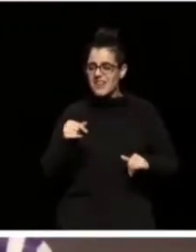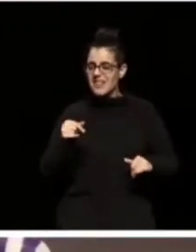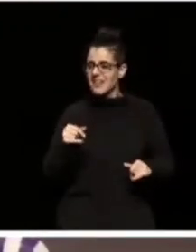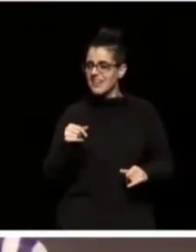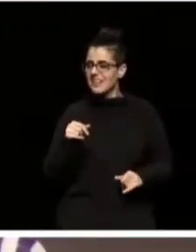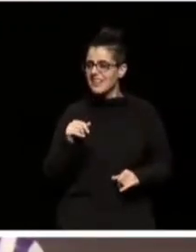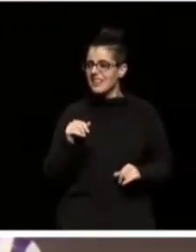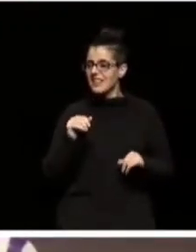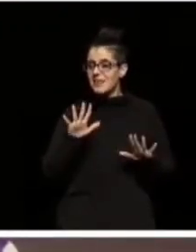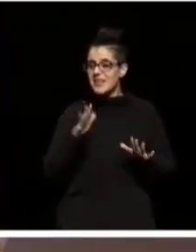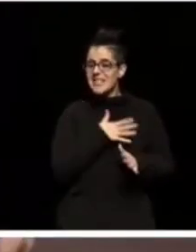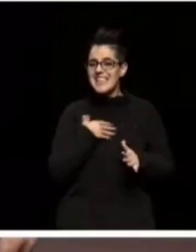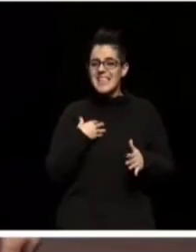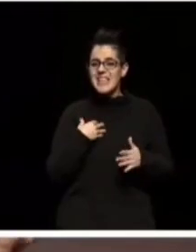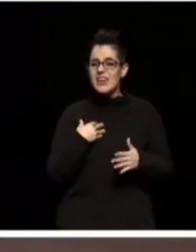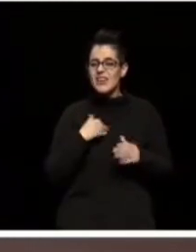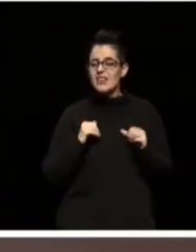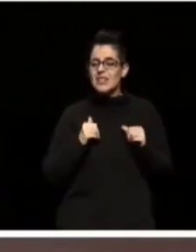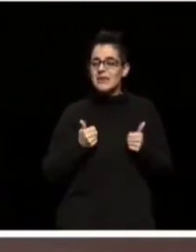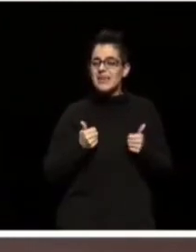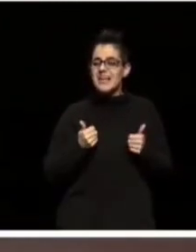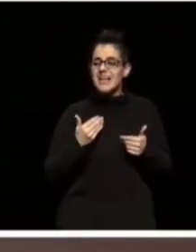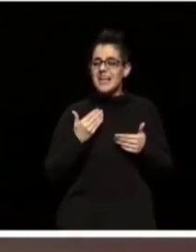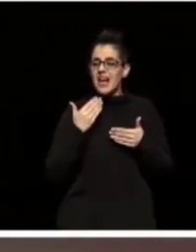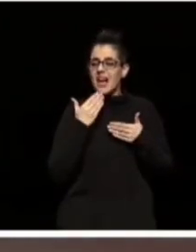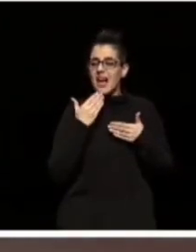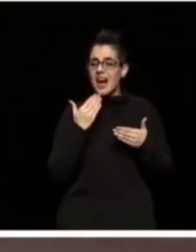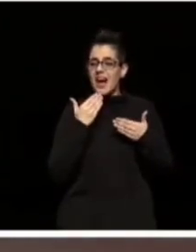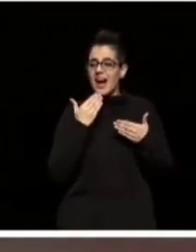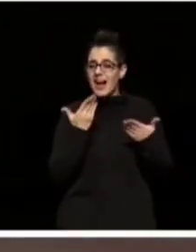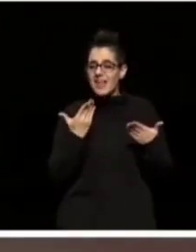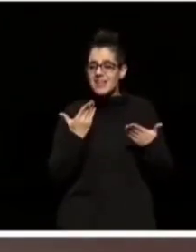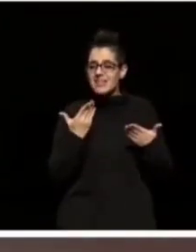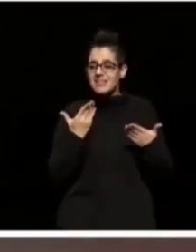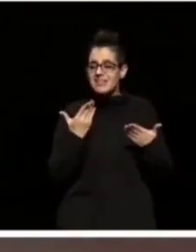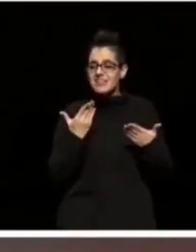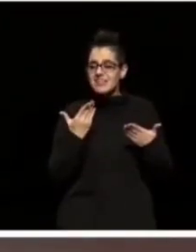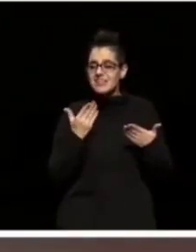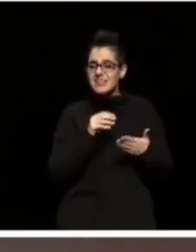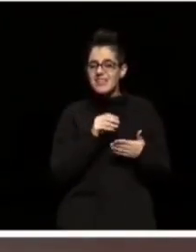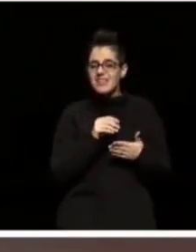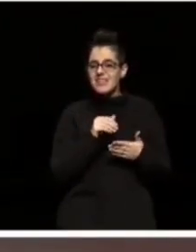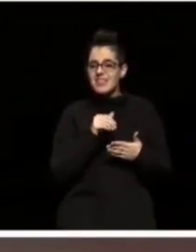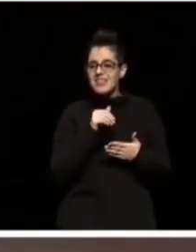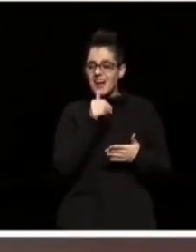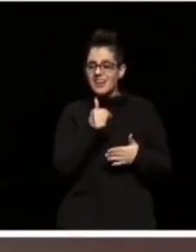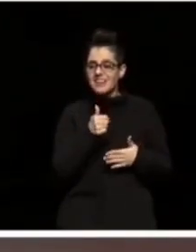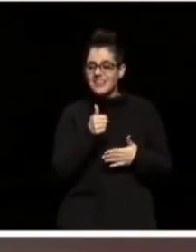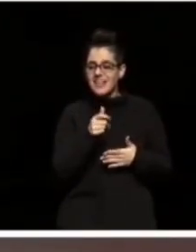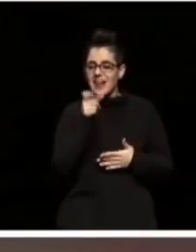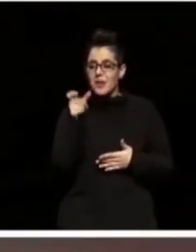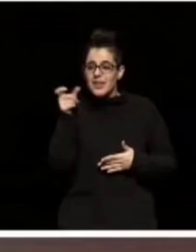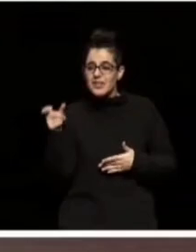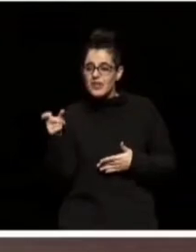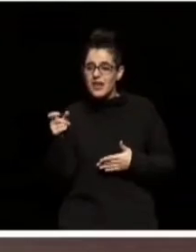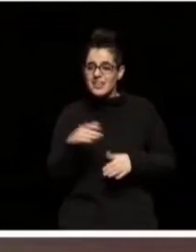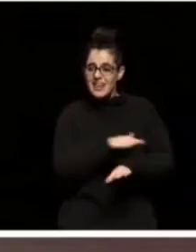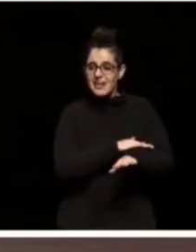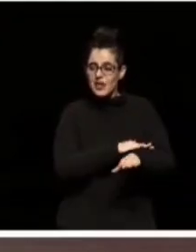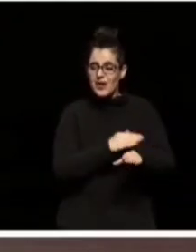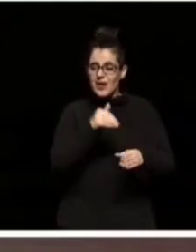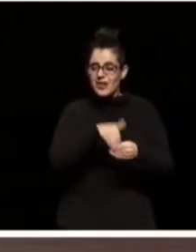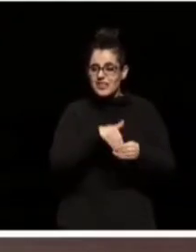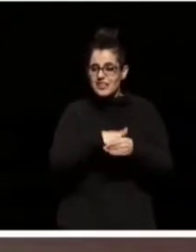quiero empezar dándole las gracias a personas que hoy forman parte del Gobierno y que están